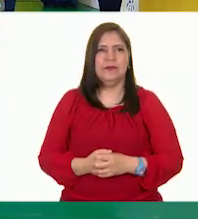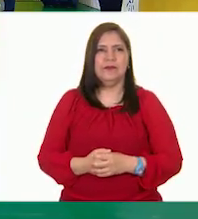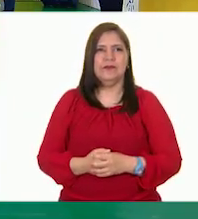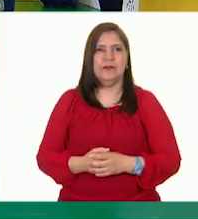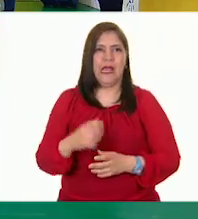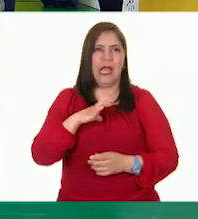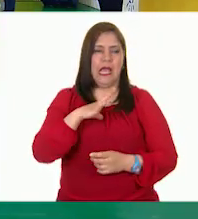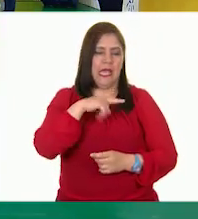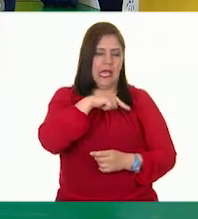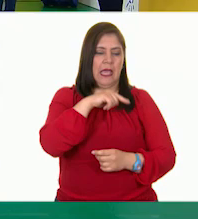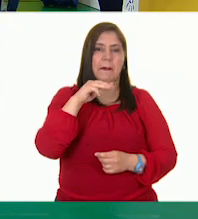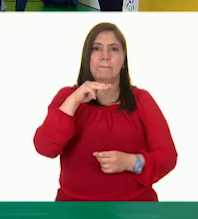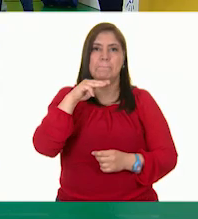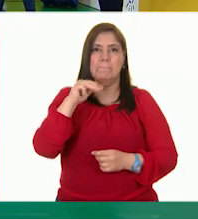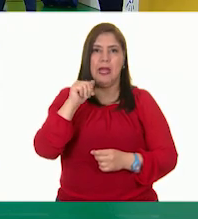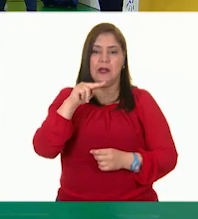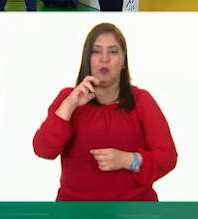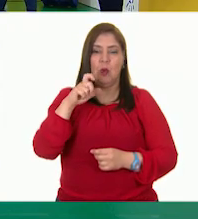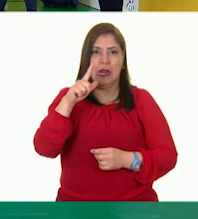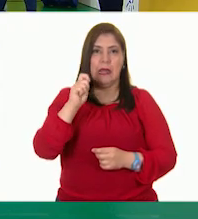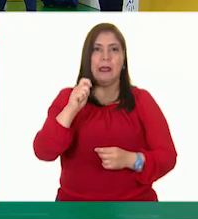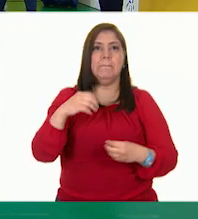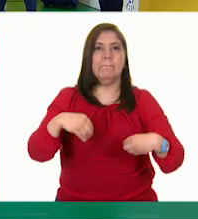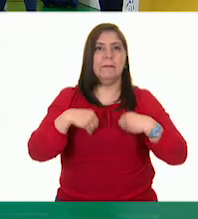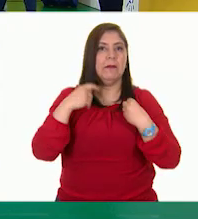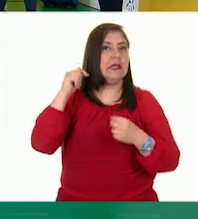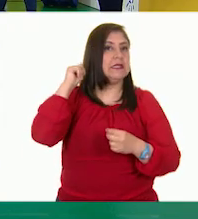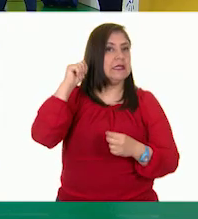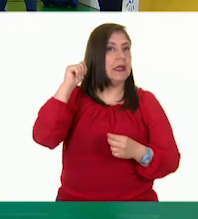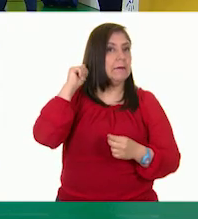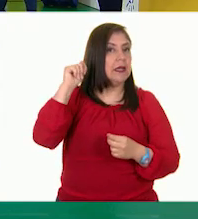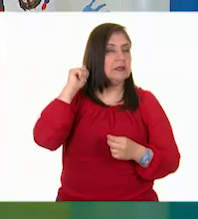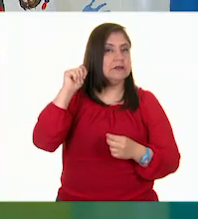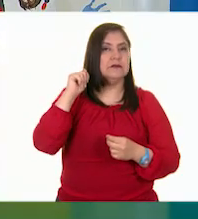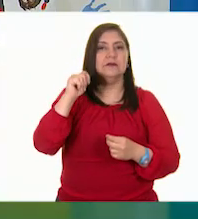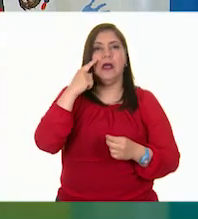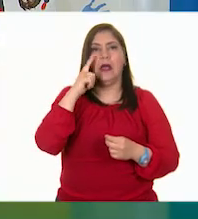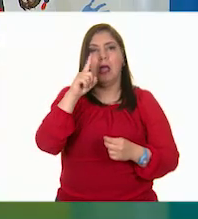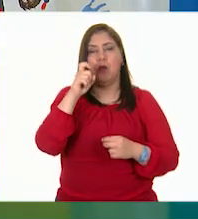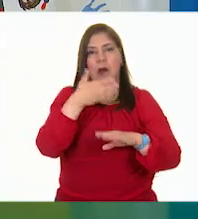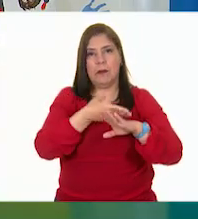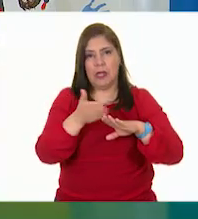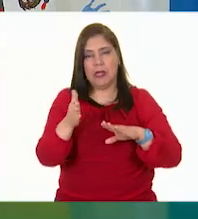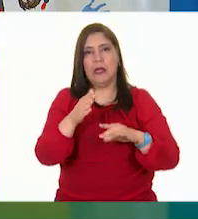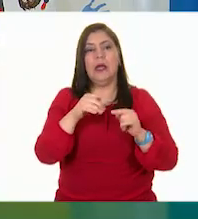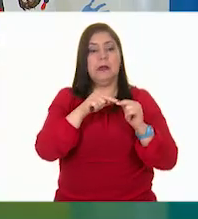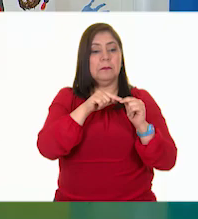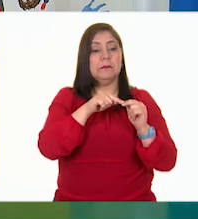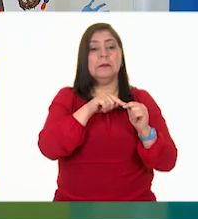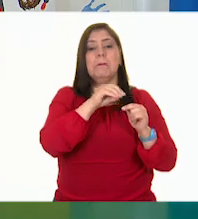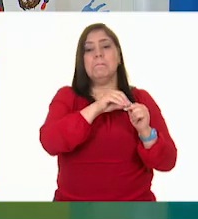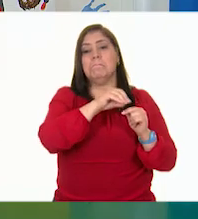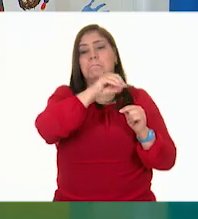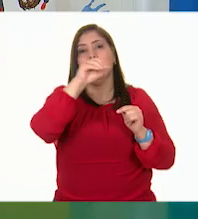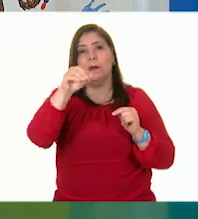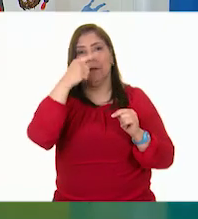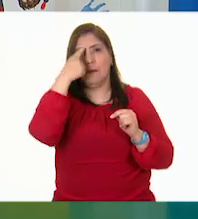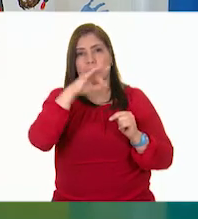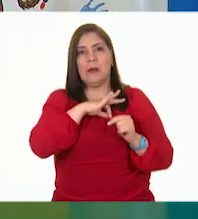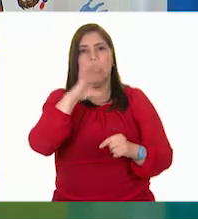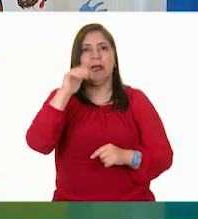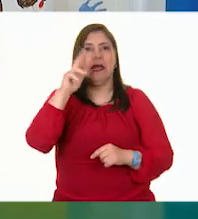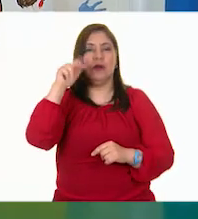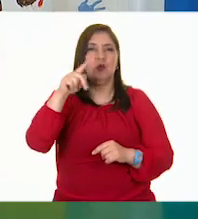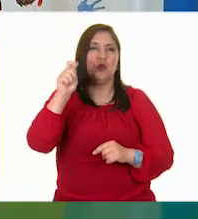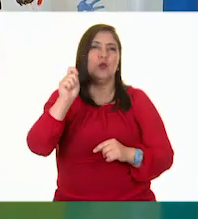a Manuel Perfecto. y él vive en Tabasco, Ujú. en Agua Blanca, y se tuvo que mudar a Cancún, que está